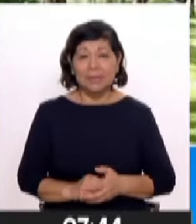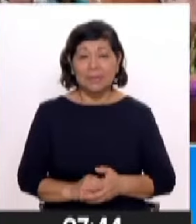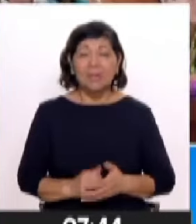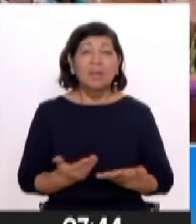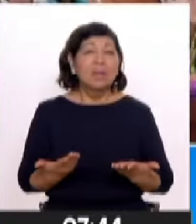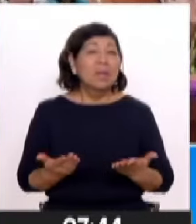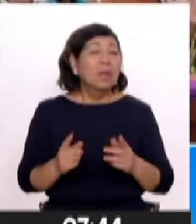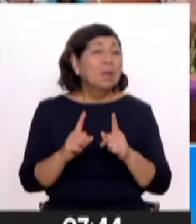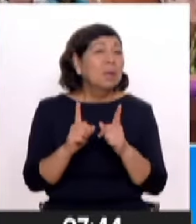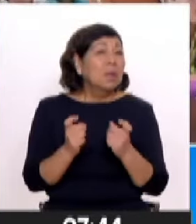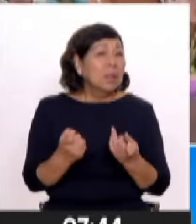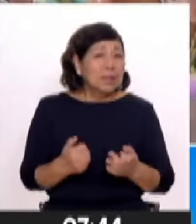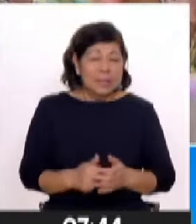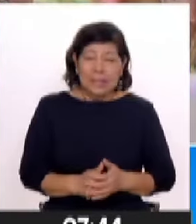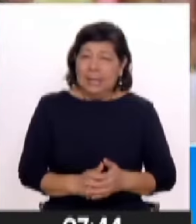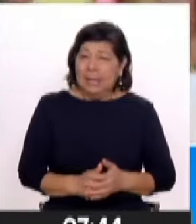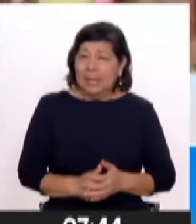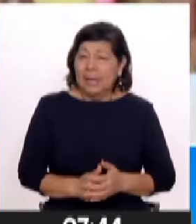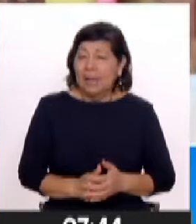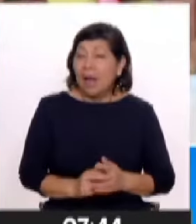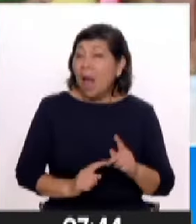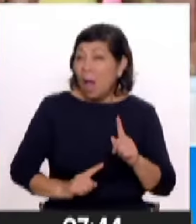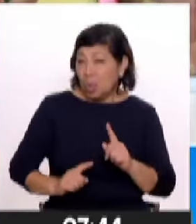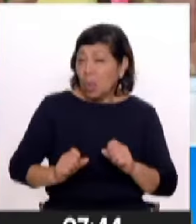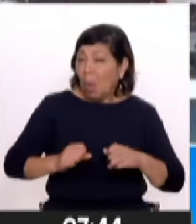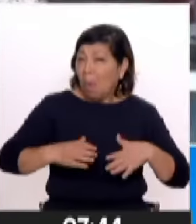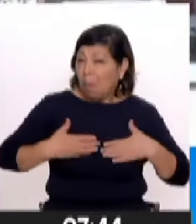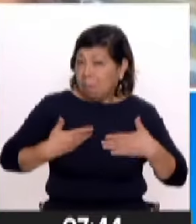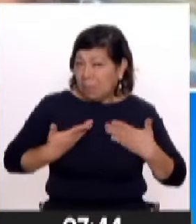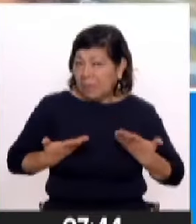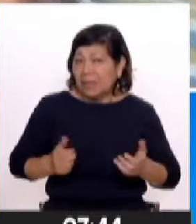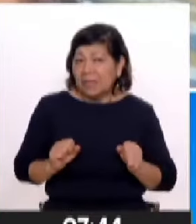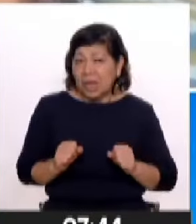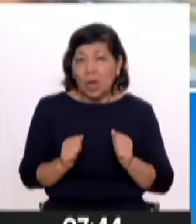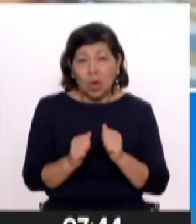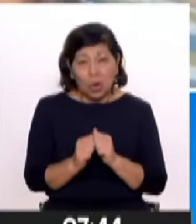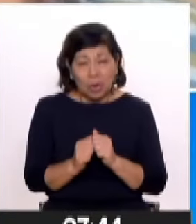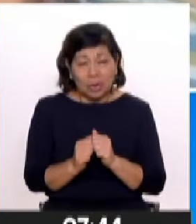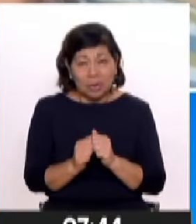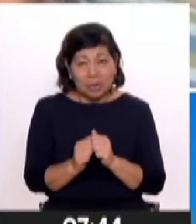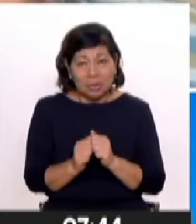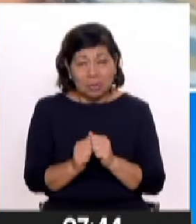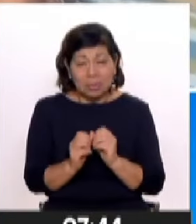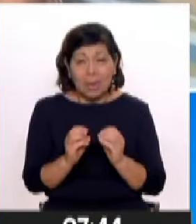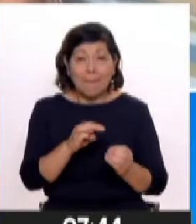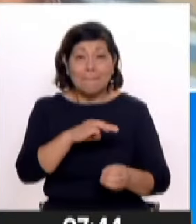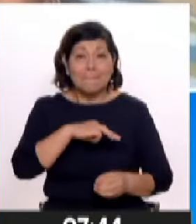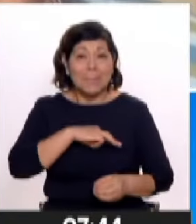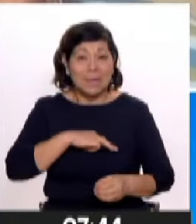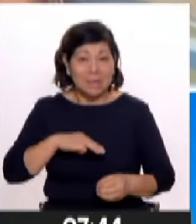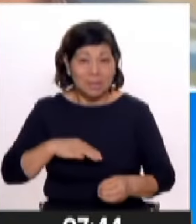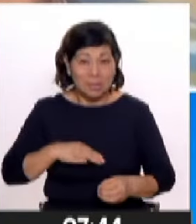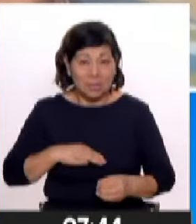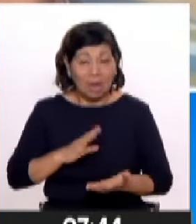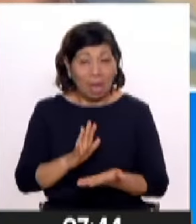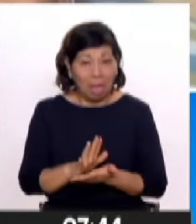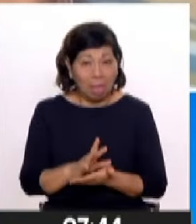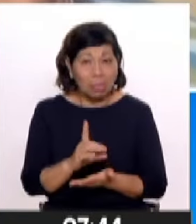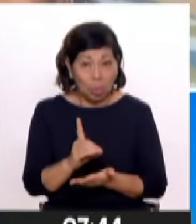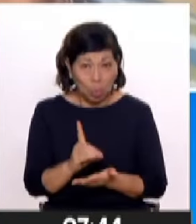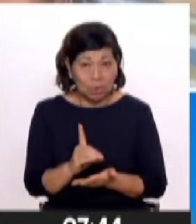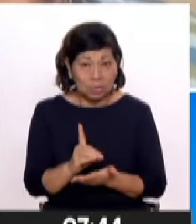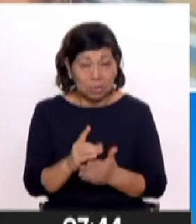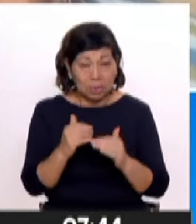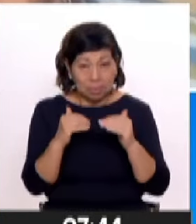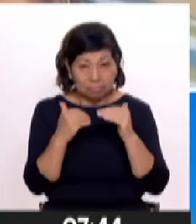Y entonces, de esta manera, algunos podrían considerar que con este fallo el rol del Ministerio de Educación se